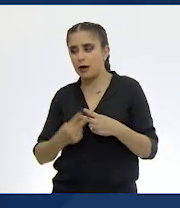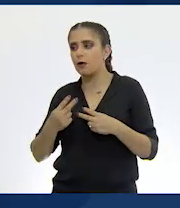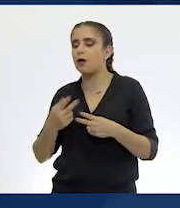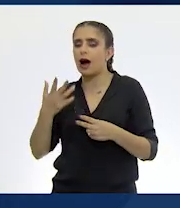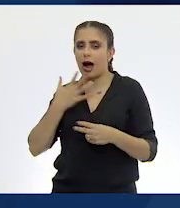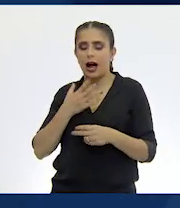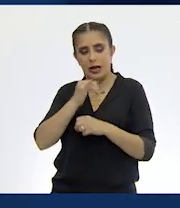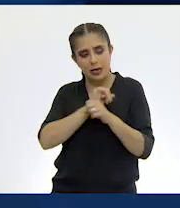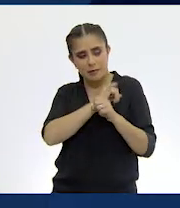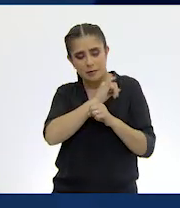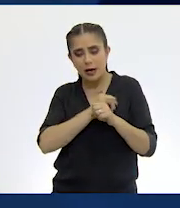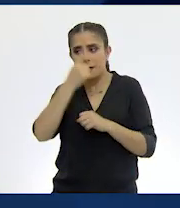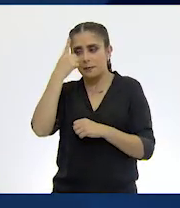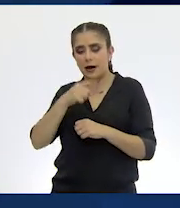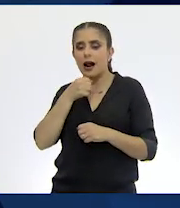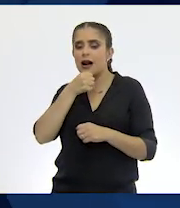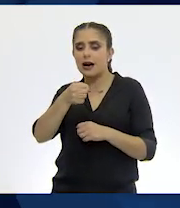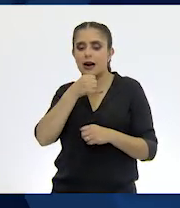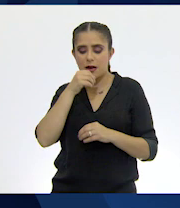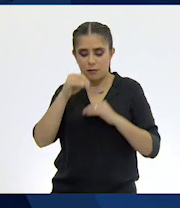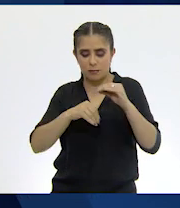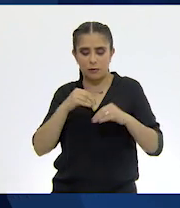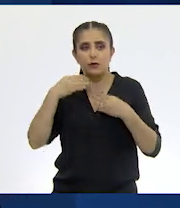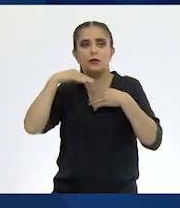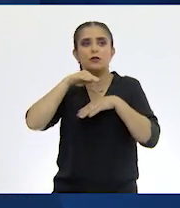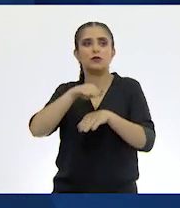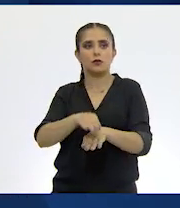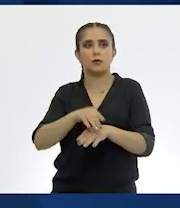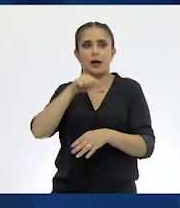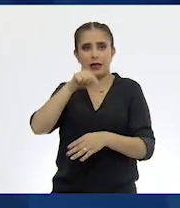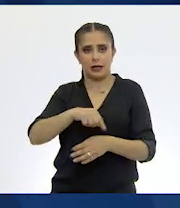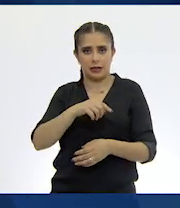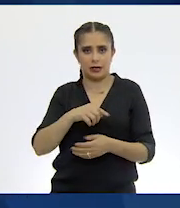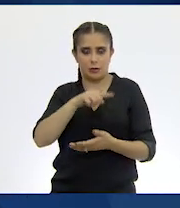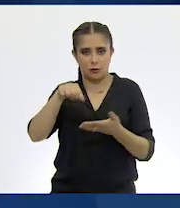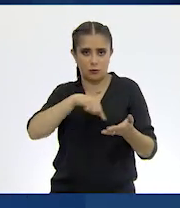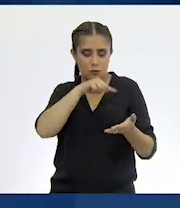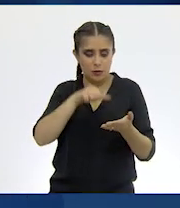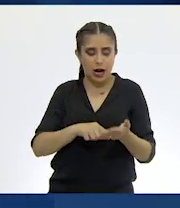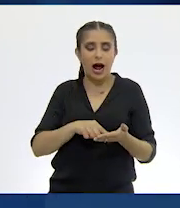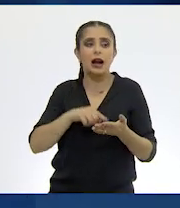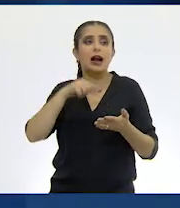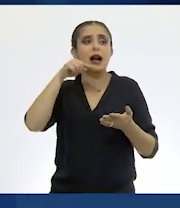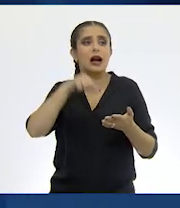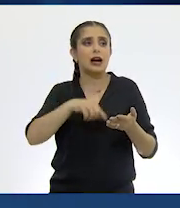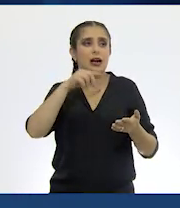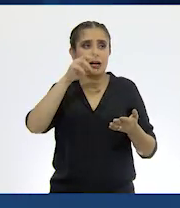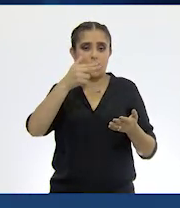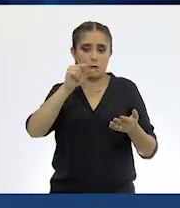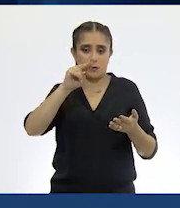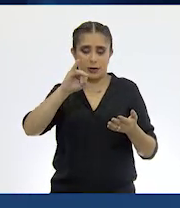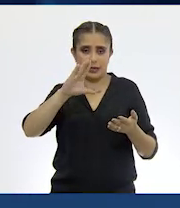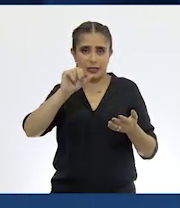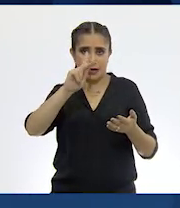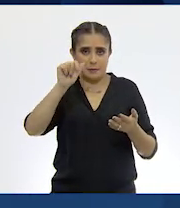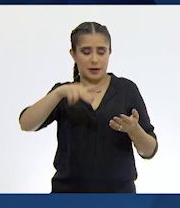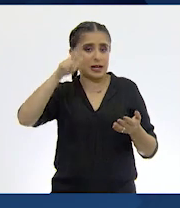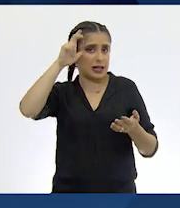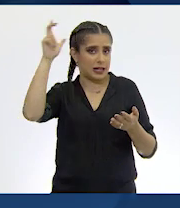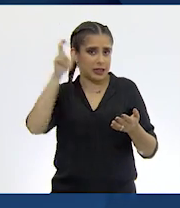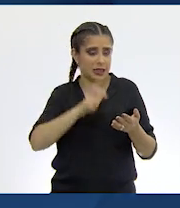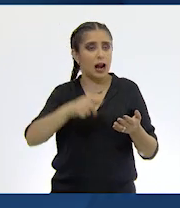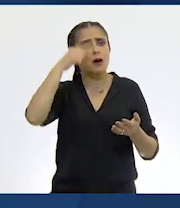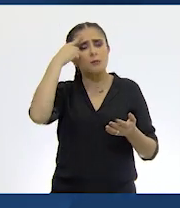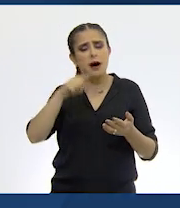de investigación para un reportaje sobre Huichapan, Hidalgo, cuyo propósito es promover sus atractivos turísticos y acudimos a usted